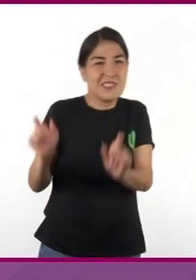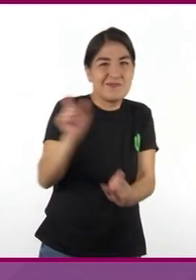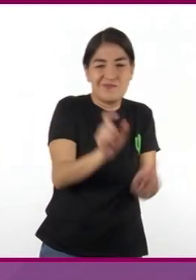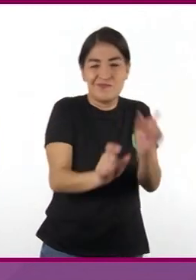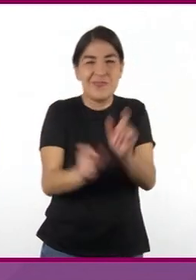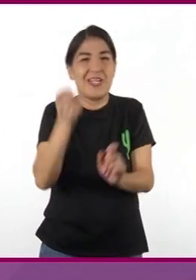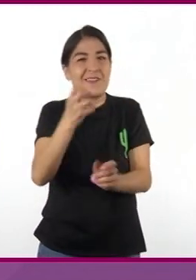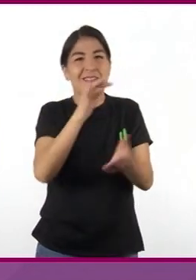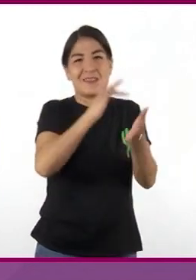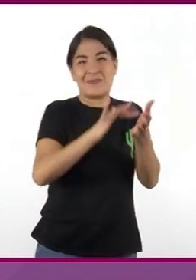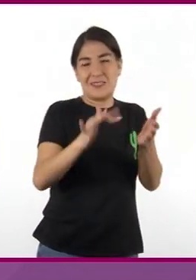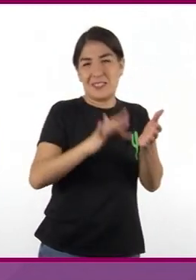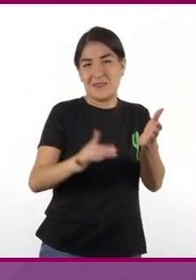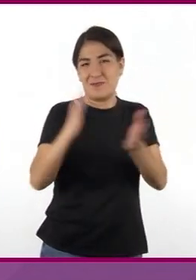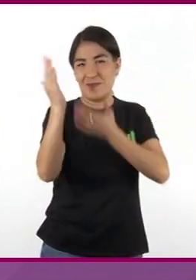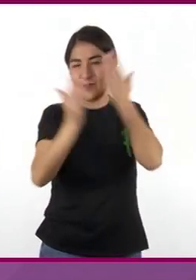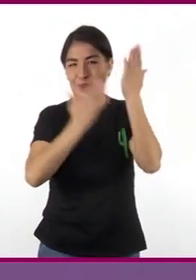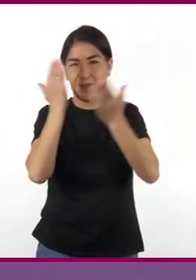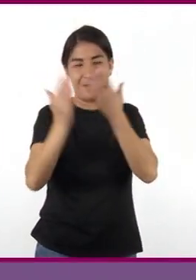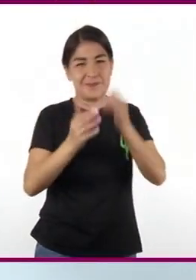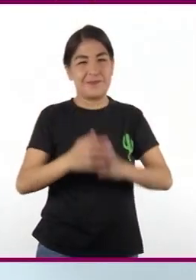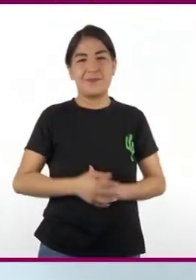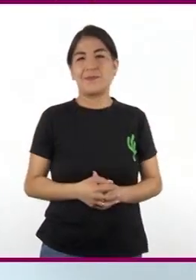campo de los estudios literarios.